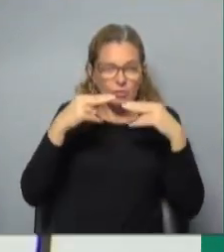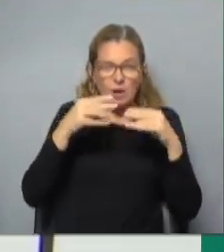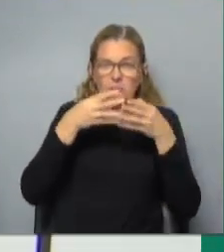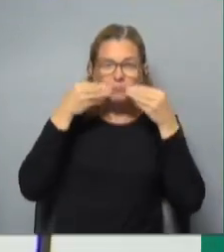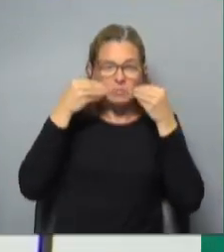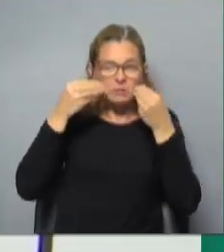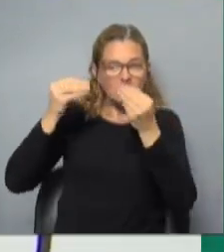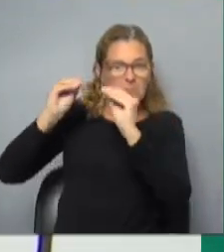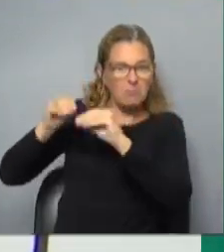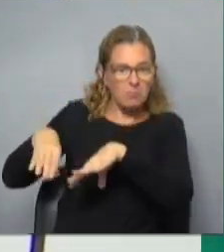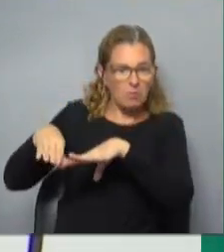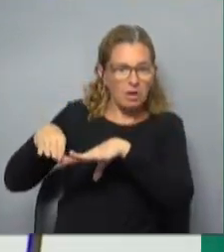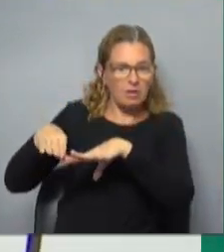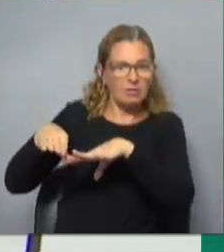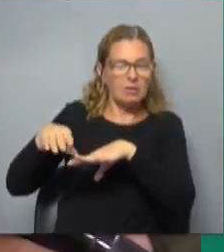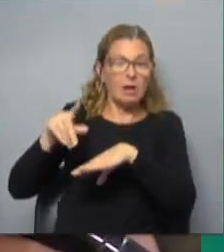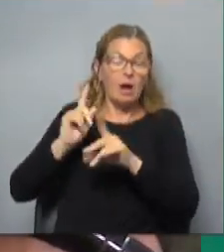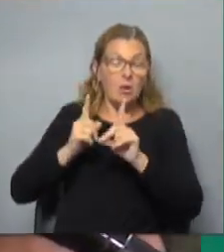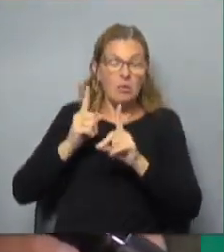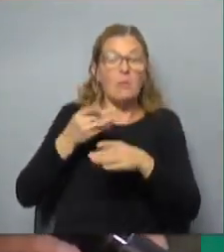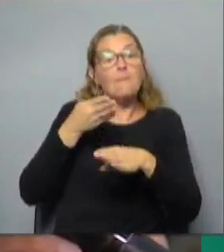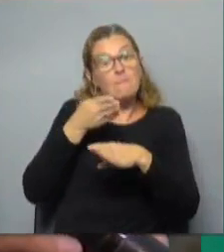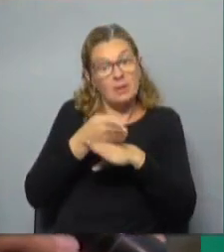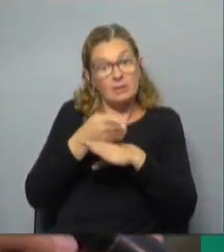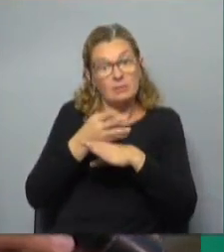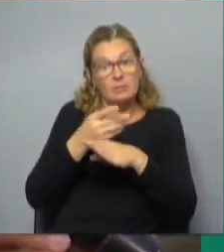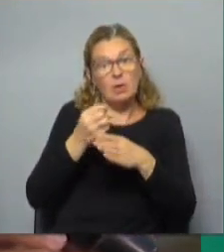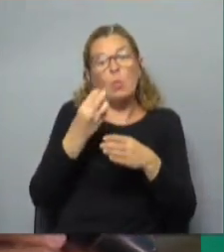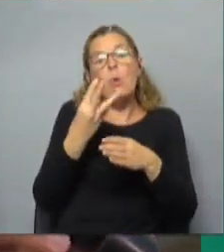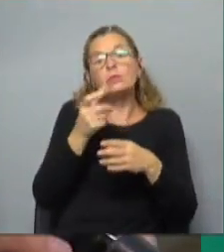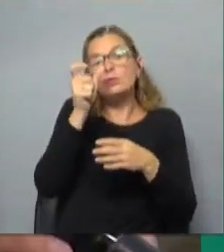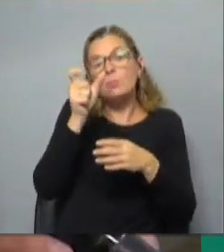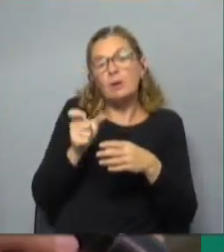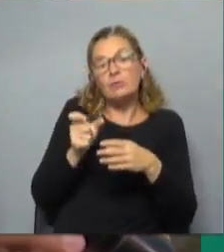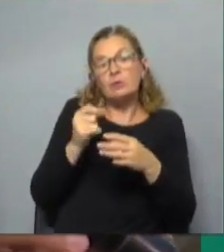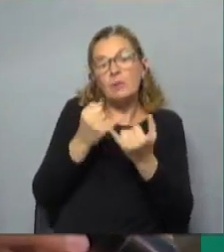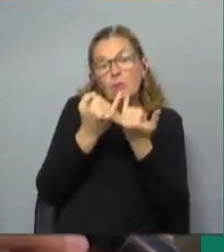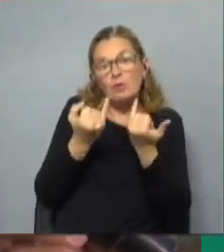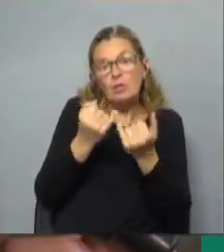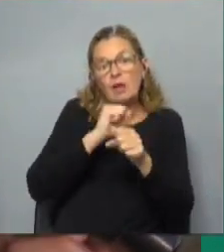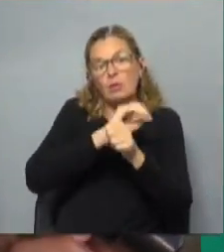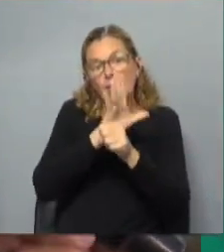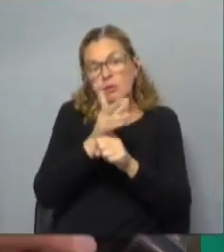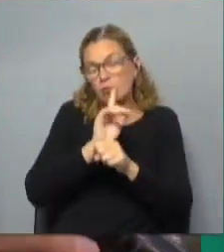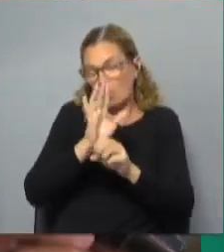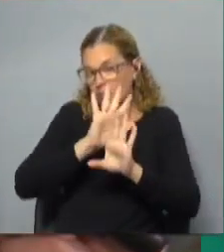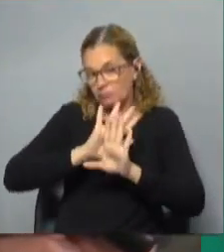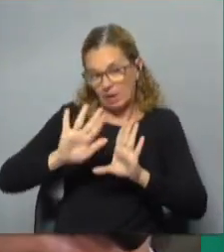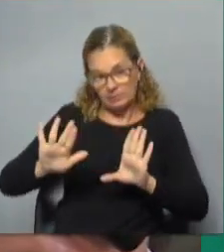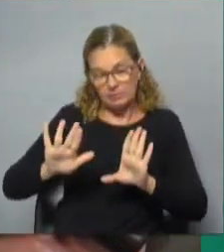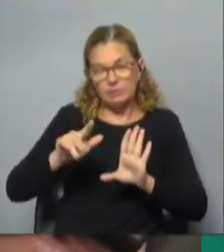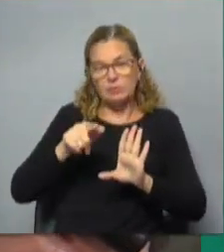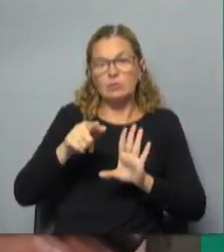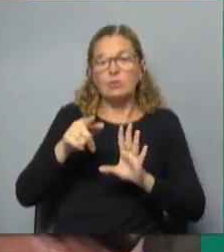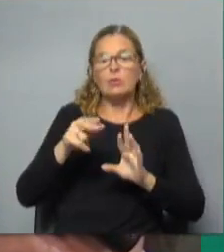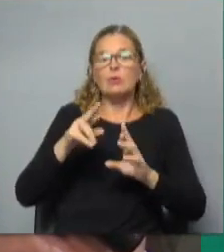tapabocas donde aún esto se sigue exigiendo y ya no habrá conteos diarios de casos entre otras cosas lo resuelto también impactará